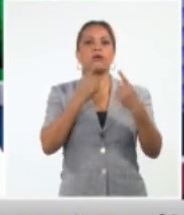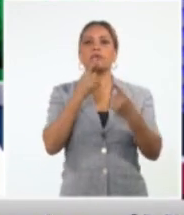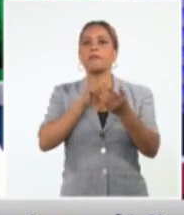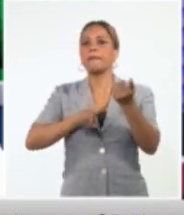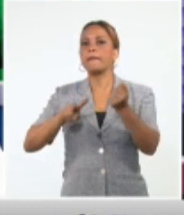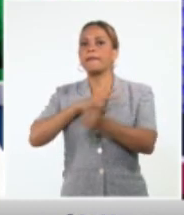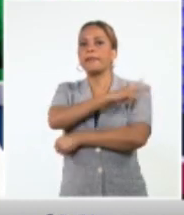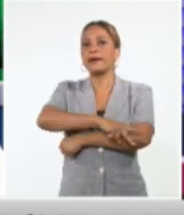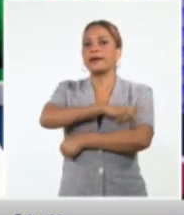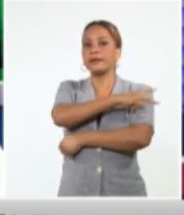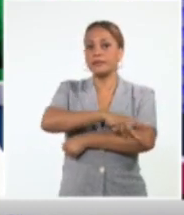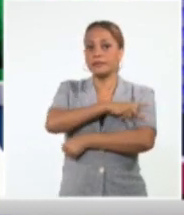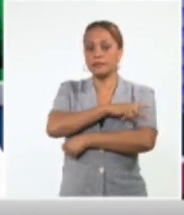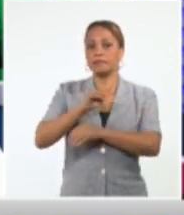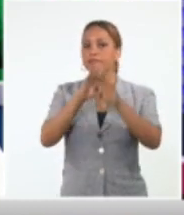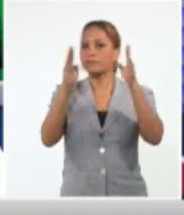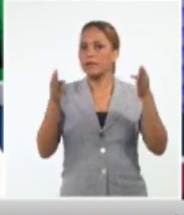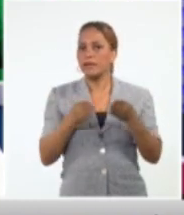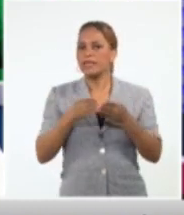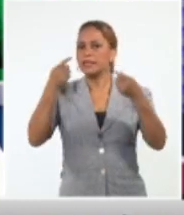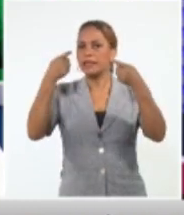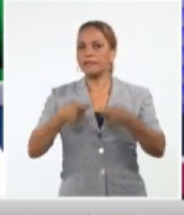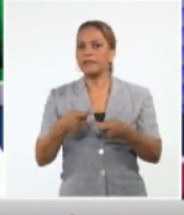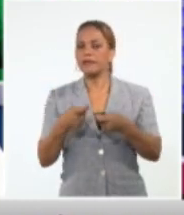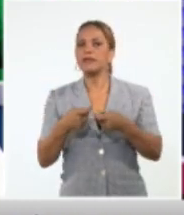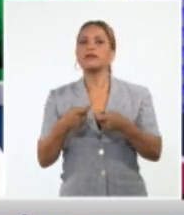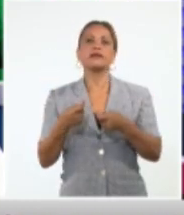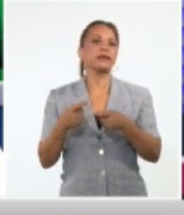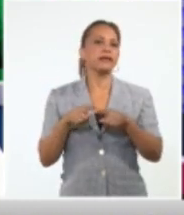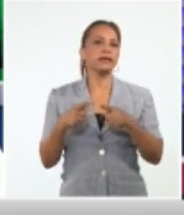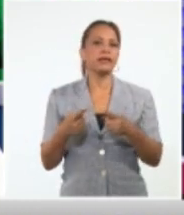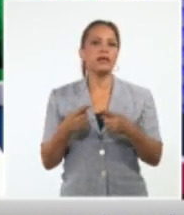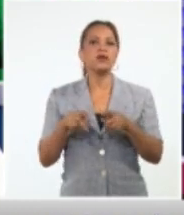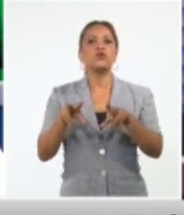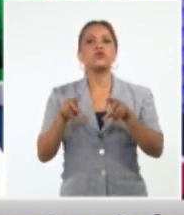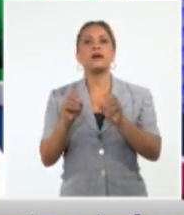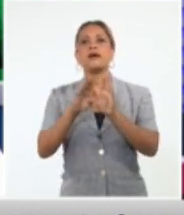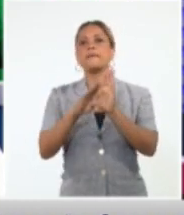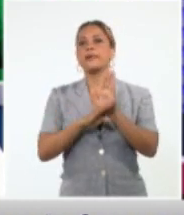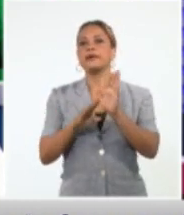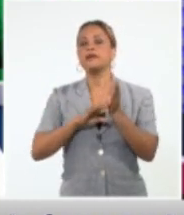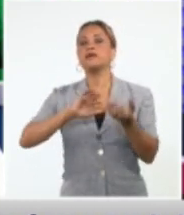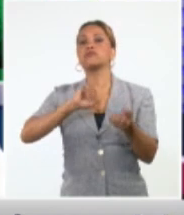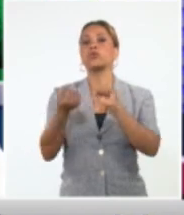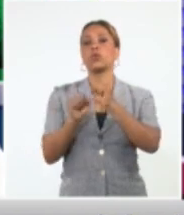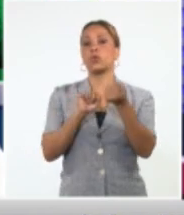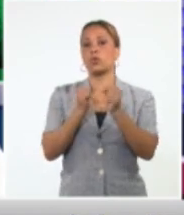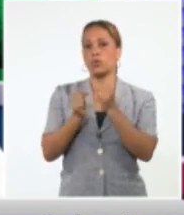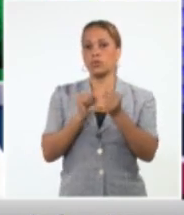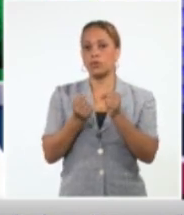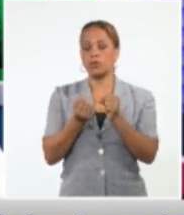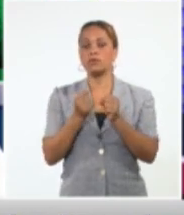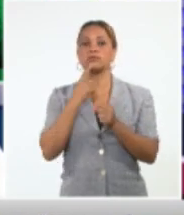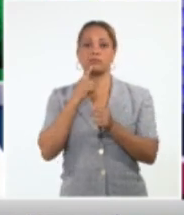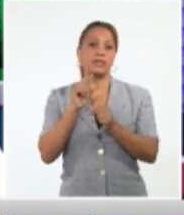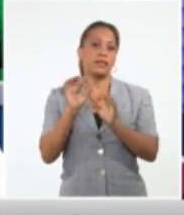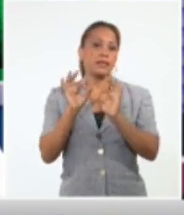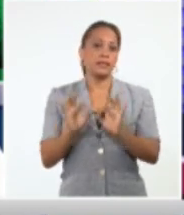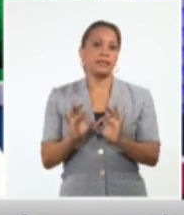mundo, se decide aplicar nuevas medidas de reforzamiento en el control